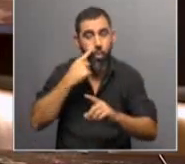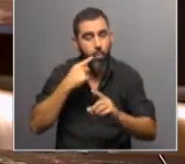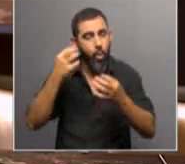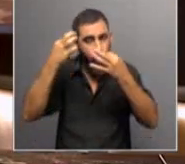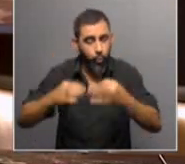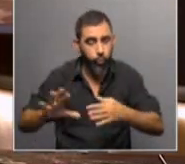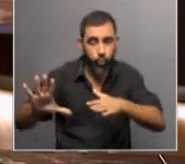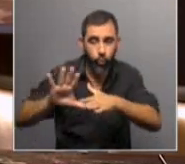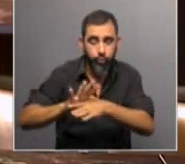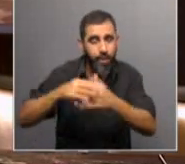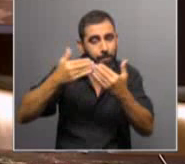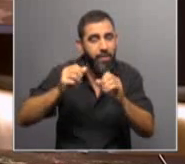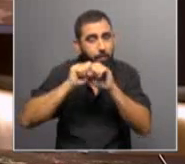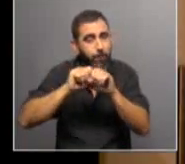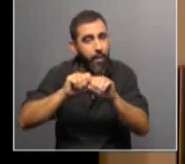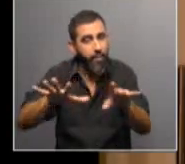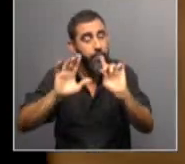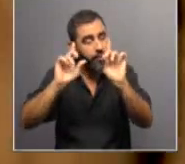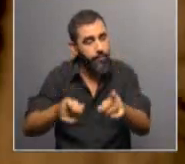coincidieron justamente con el inicio de la pandemia.